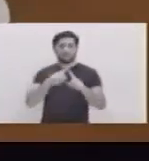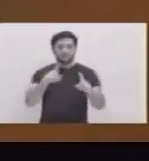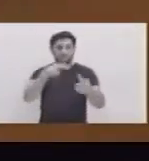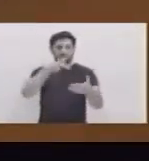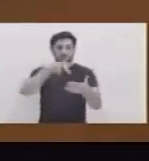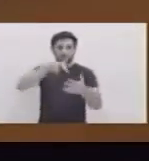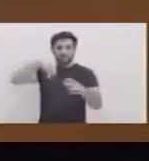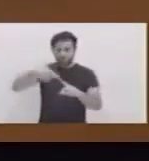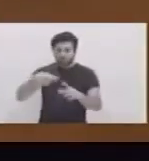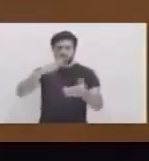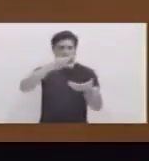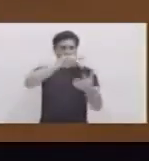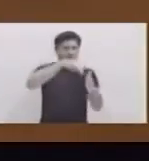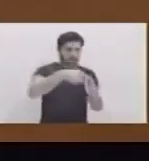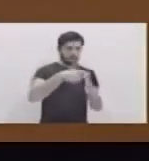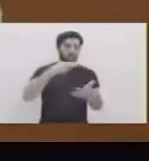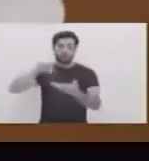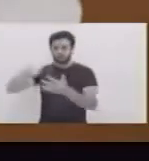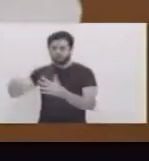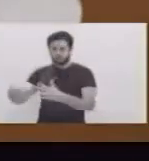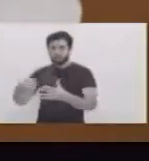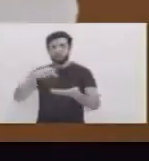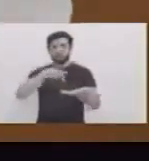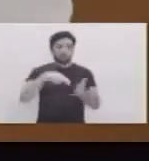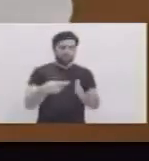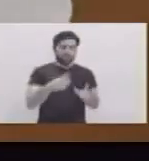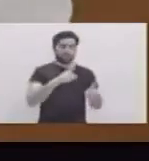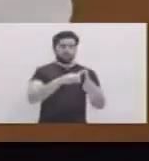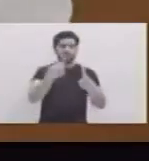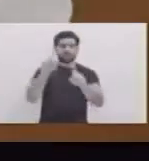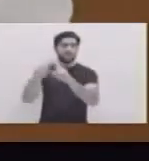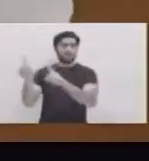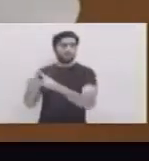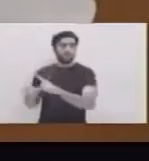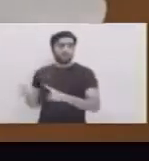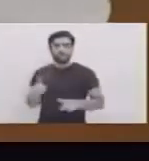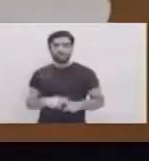trazar para ir sacando los segmentos